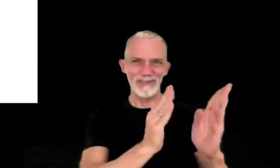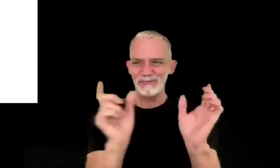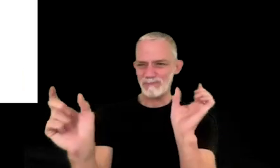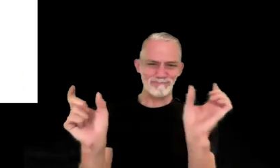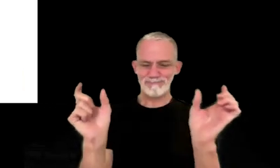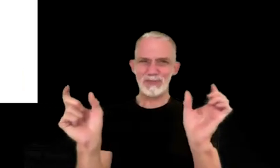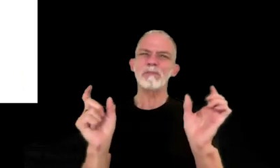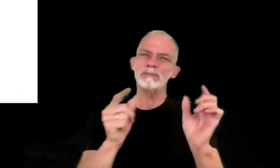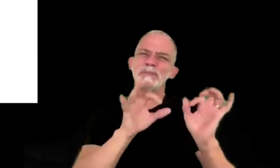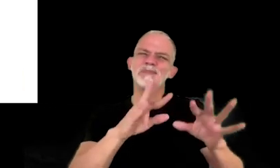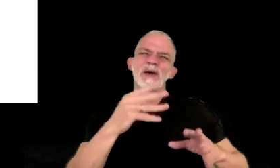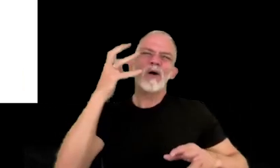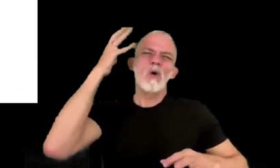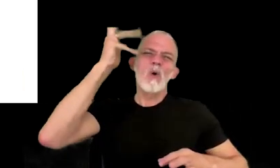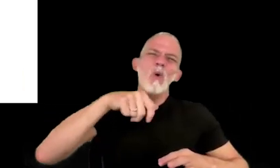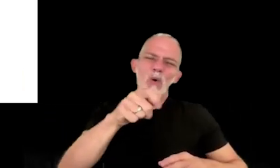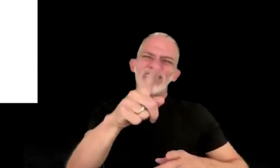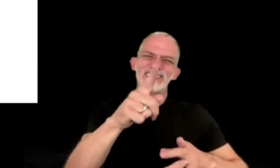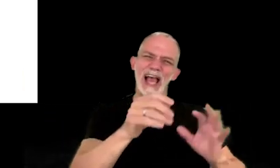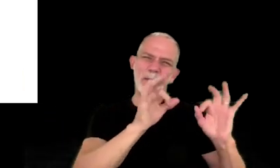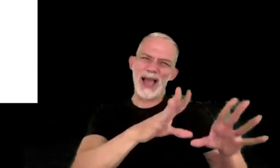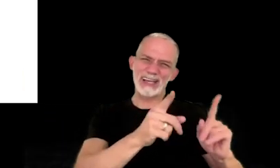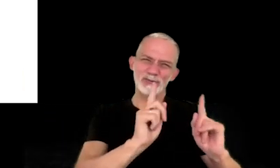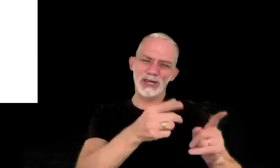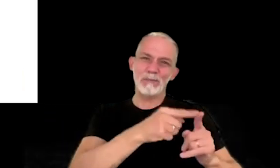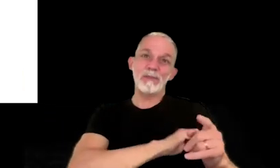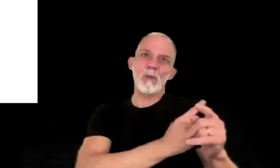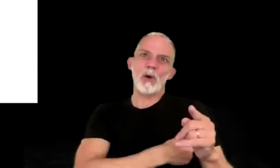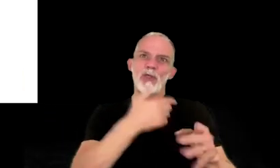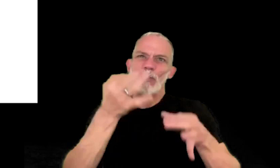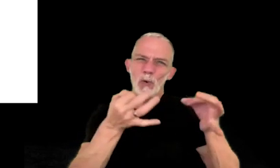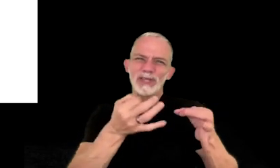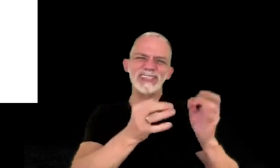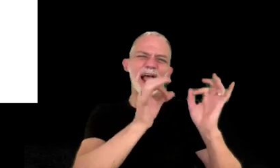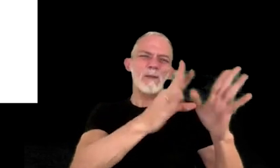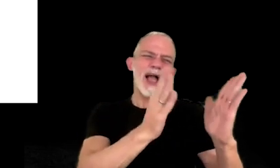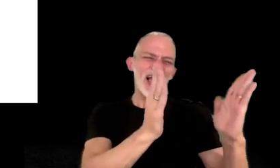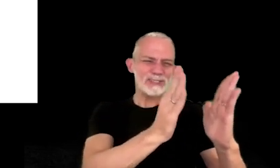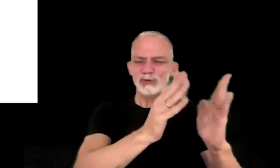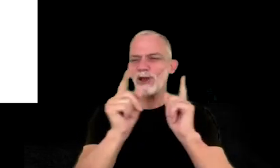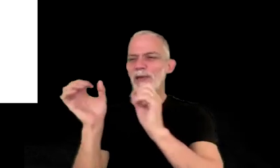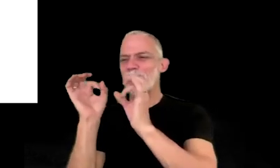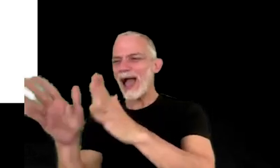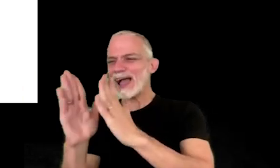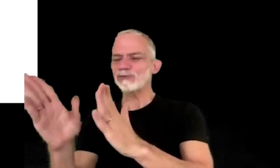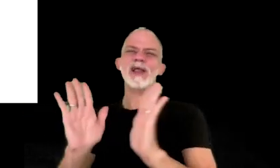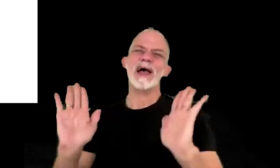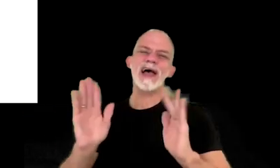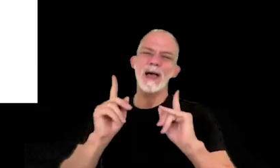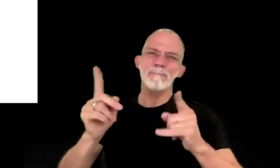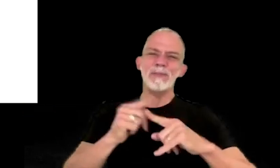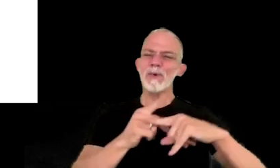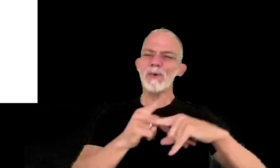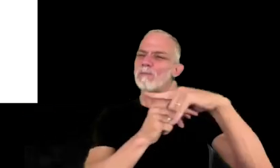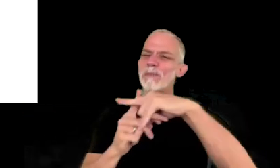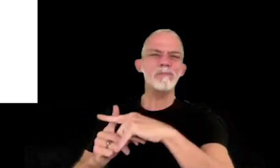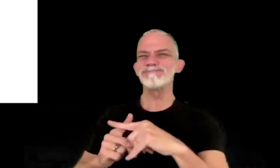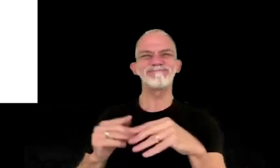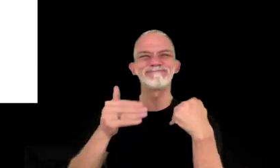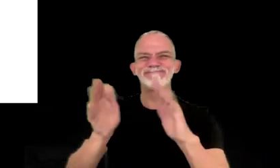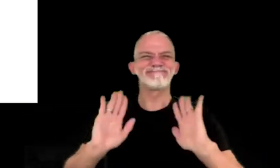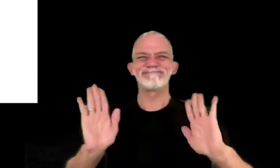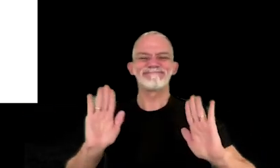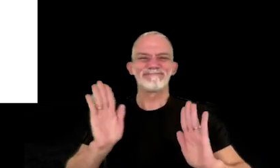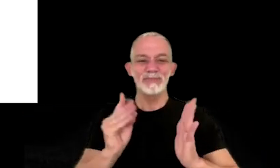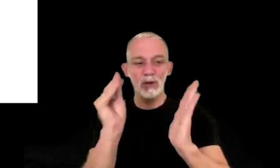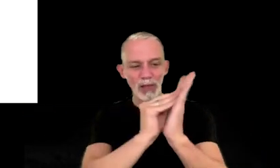ferias judiciales que dispone el Poder Judicial de la Nación, no se van a computar los plazos